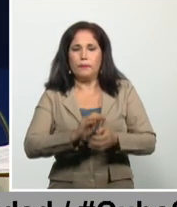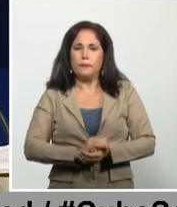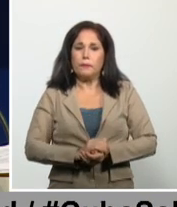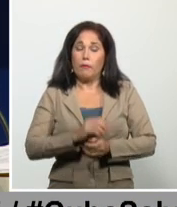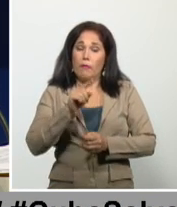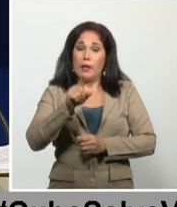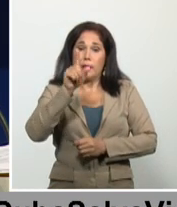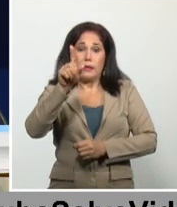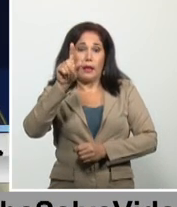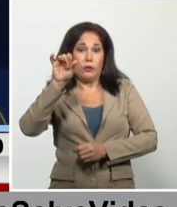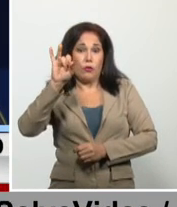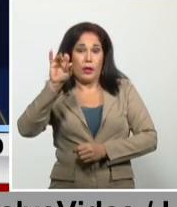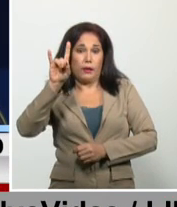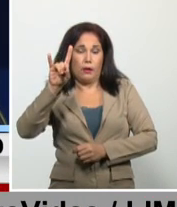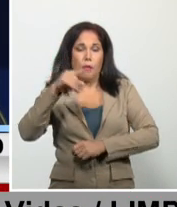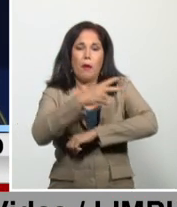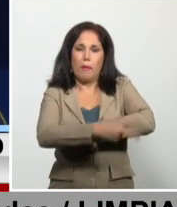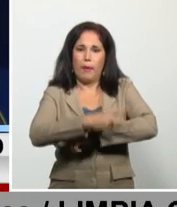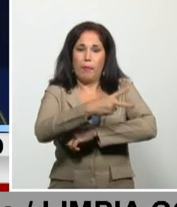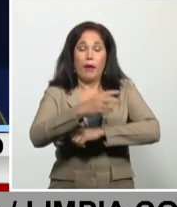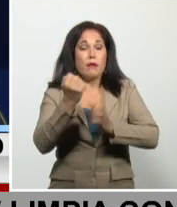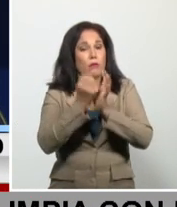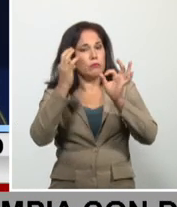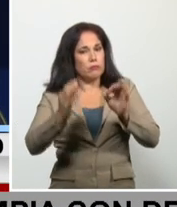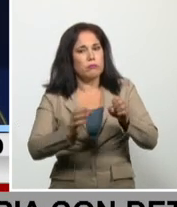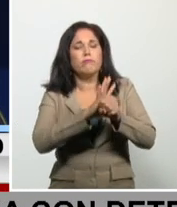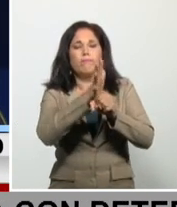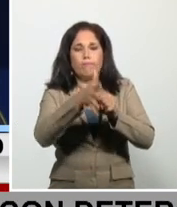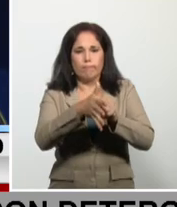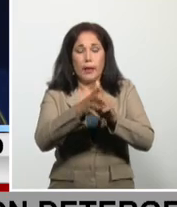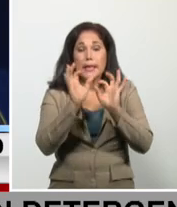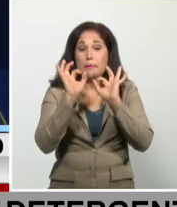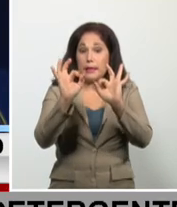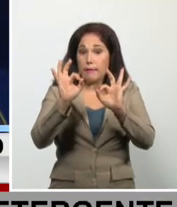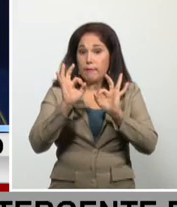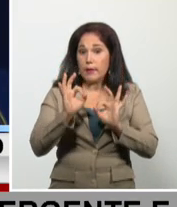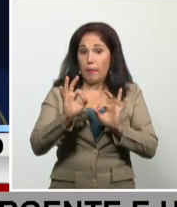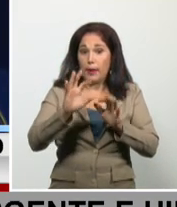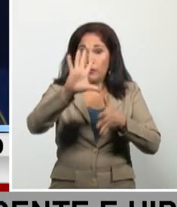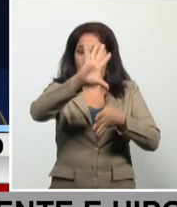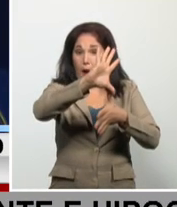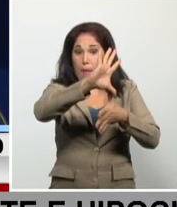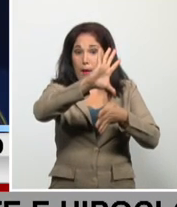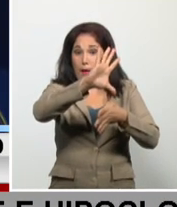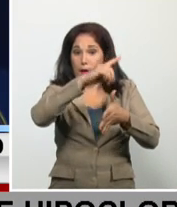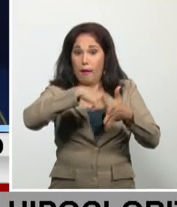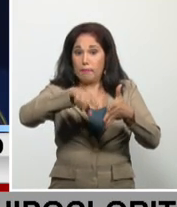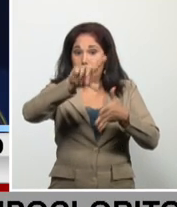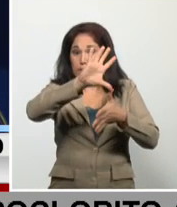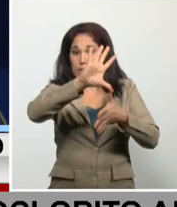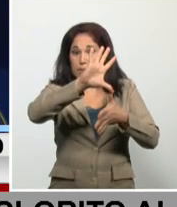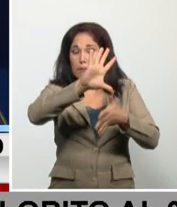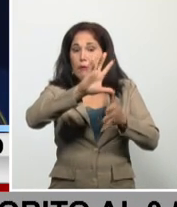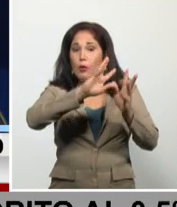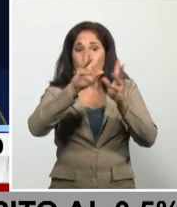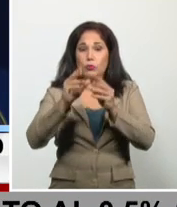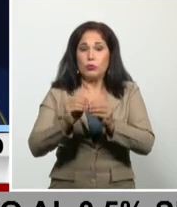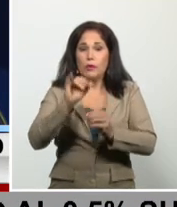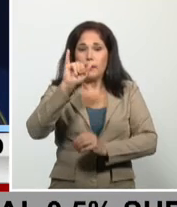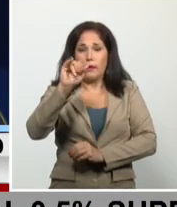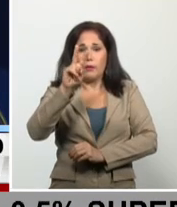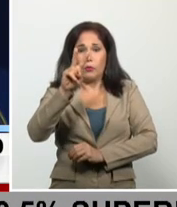son 179 países. Ya específicamente en la región de las Américas hay un total de